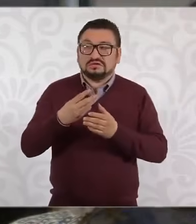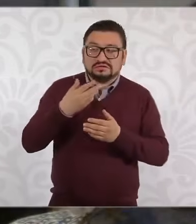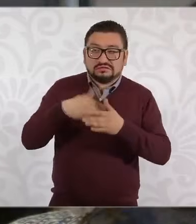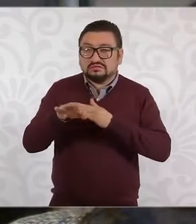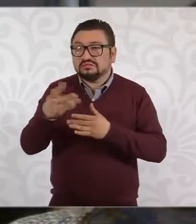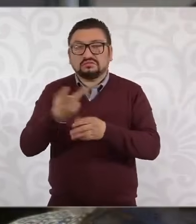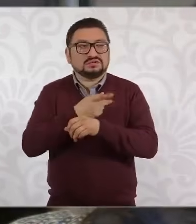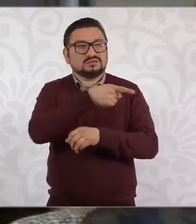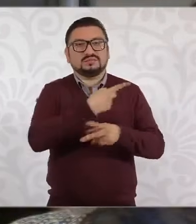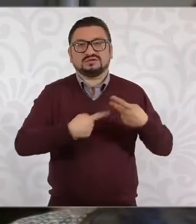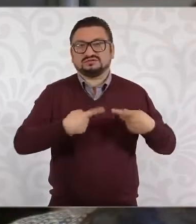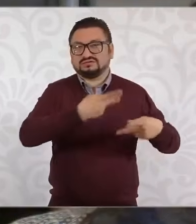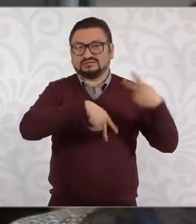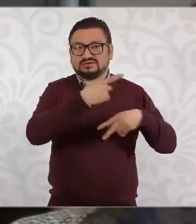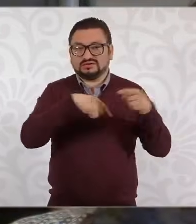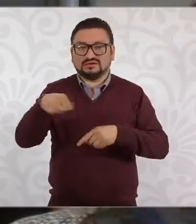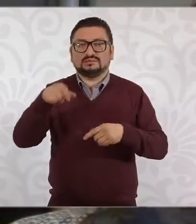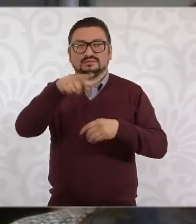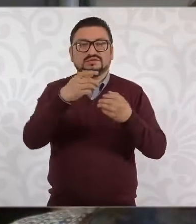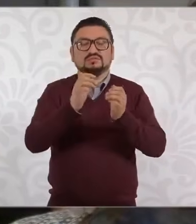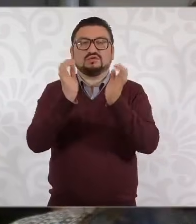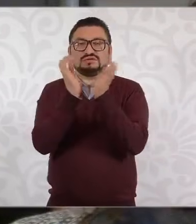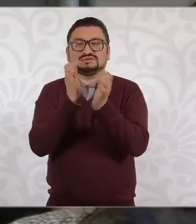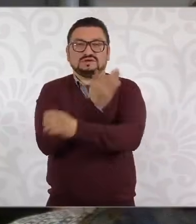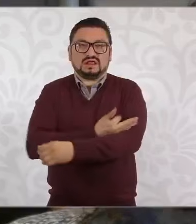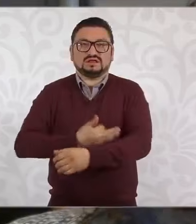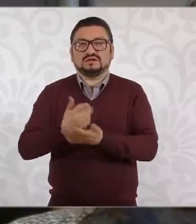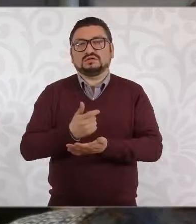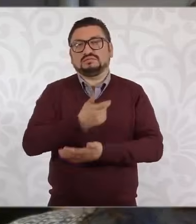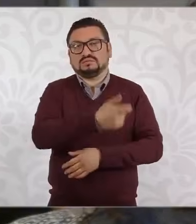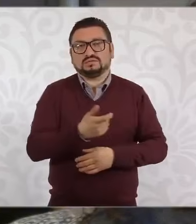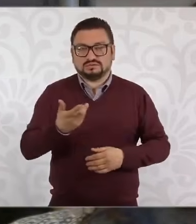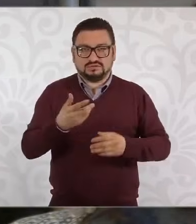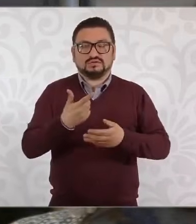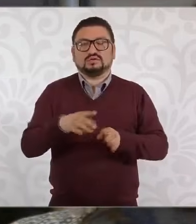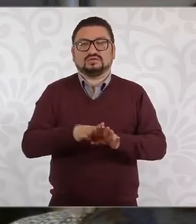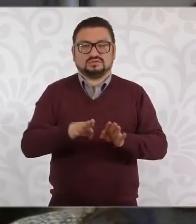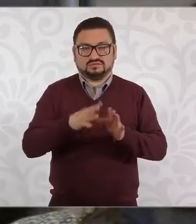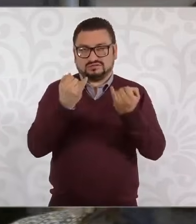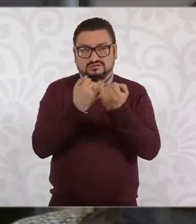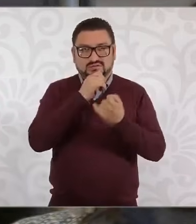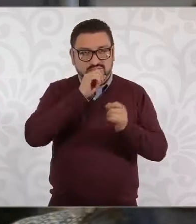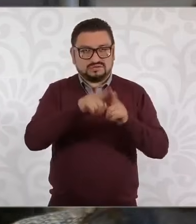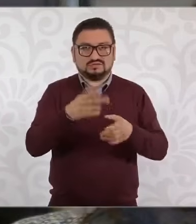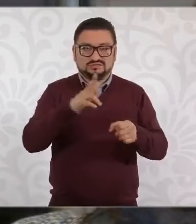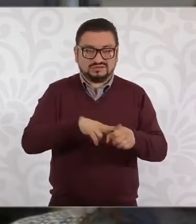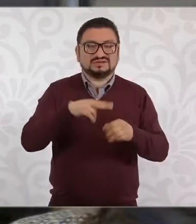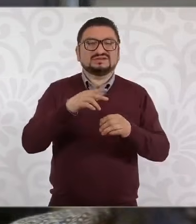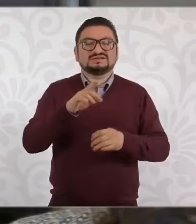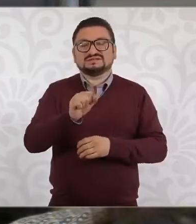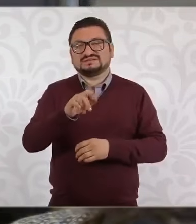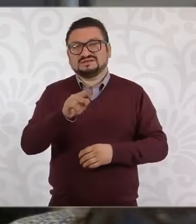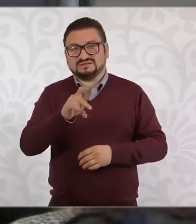esa gente que viene, el mismo especialista del ISSSTE lo consulta en la tarde, pero le cobran. Y lo mismo pasa en el Hospital Salvatierra, los especialistas